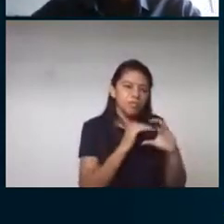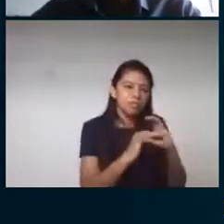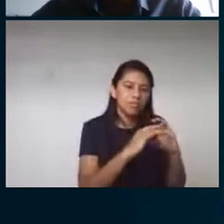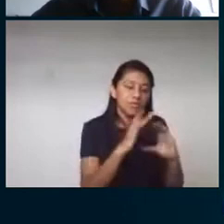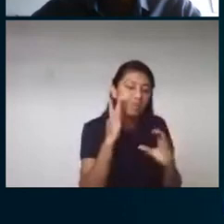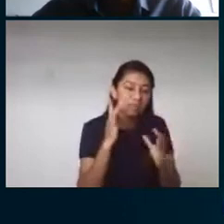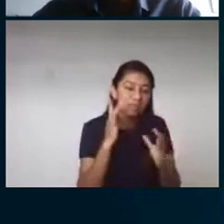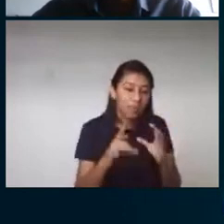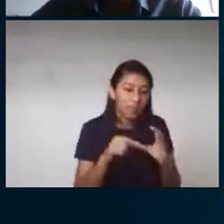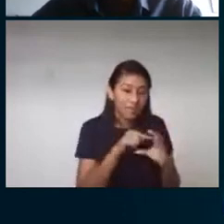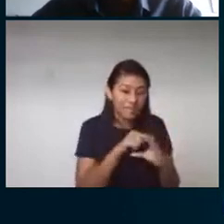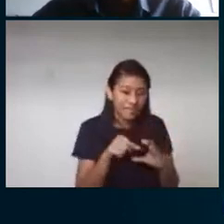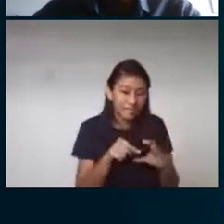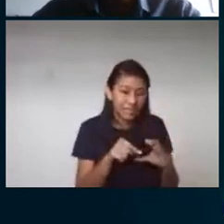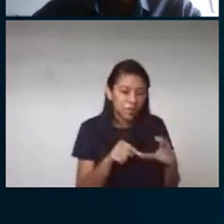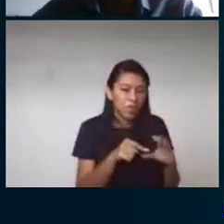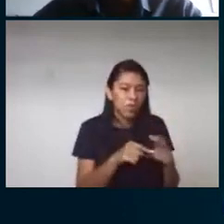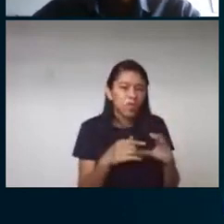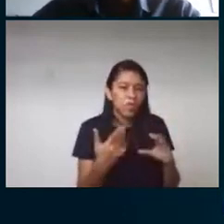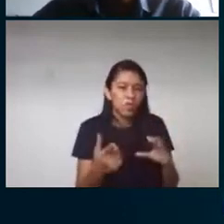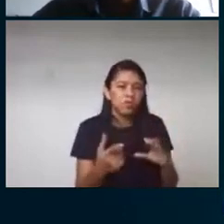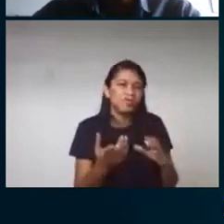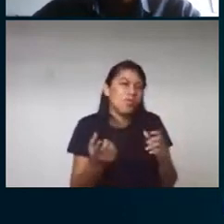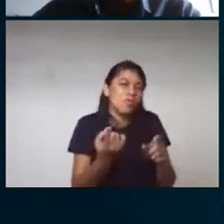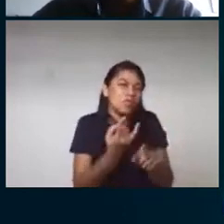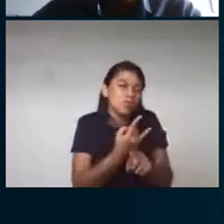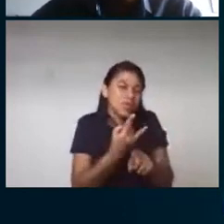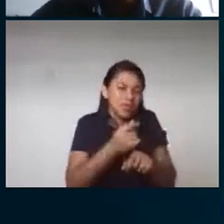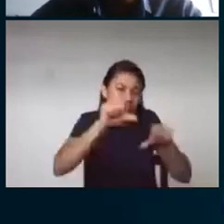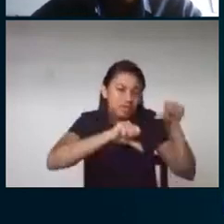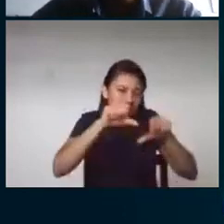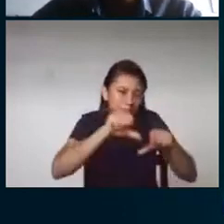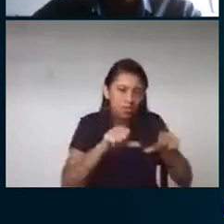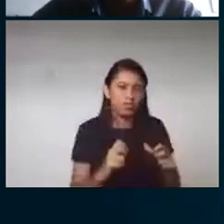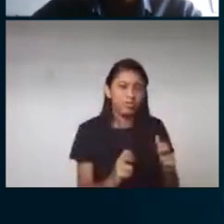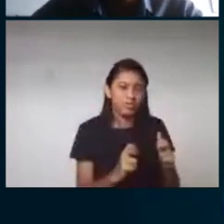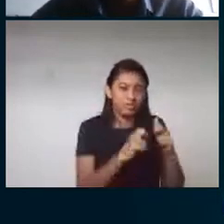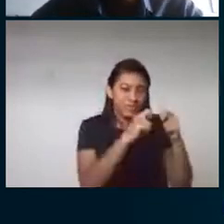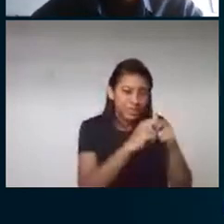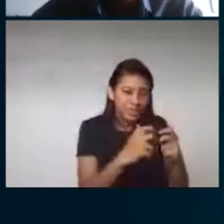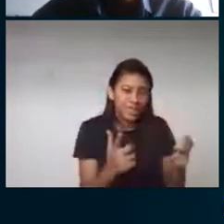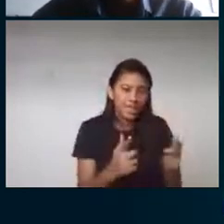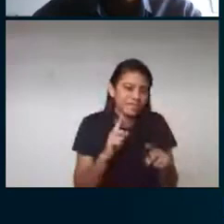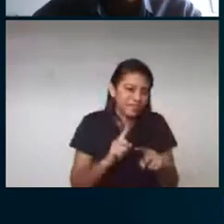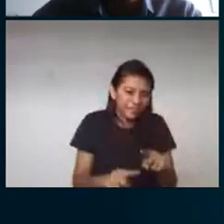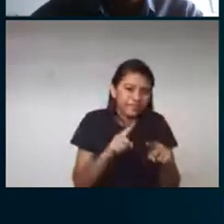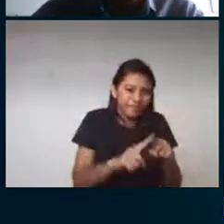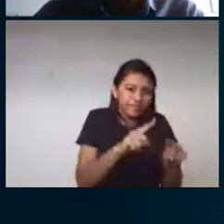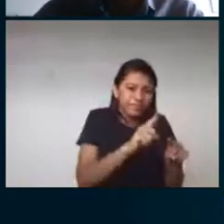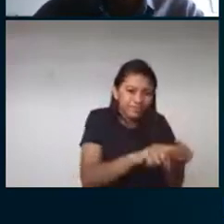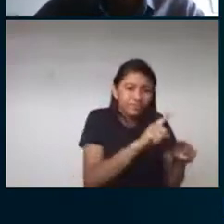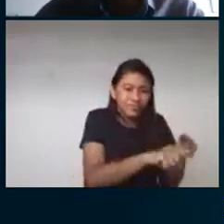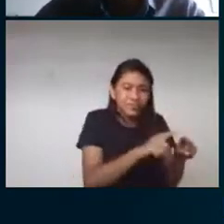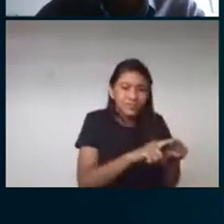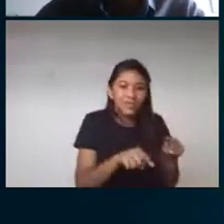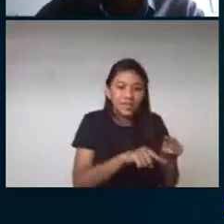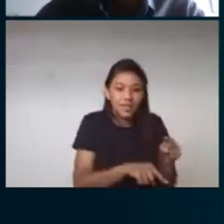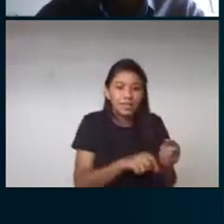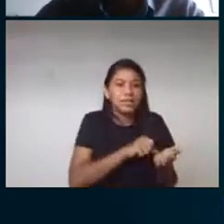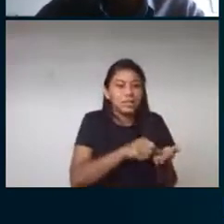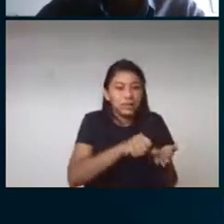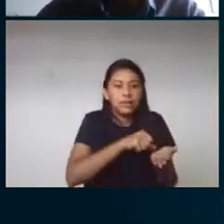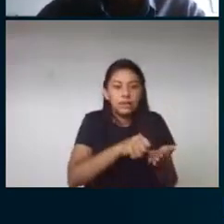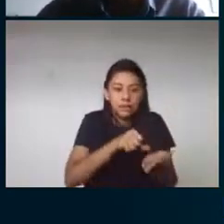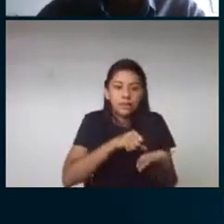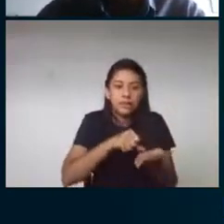durante el tratamiento de aguas, agitadores, bueno, existen varios. Y el propósito